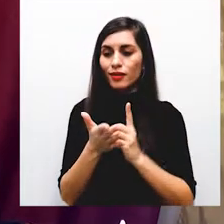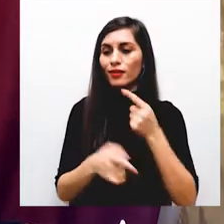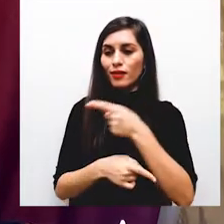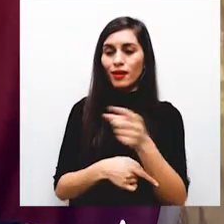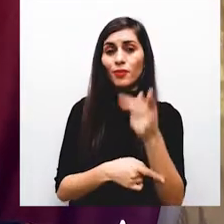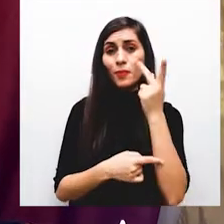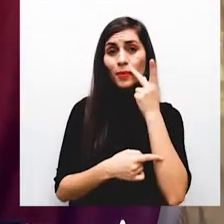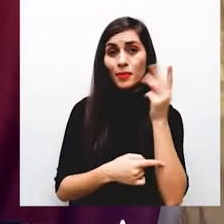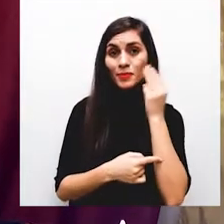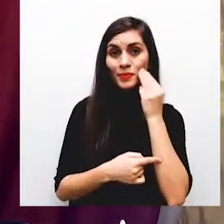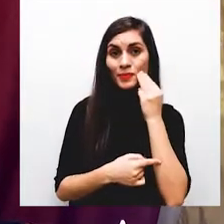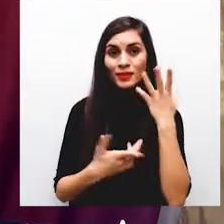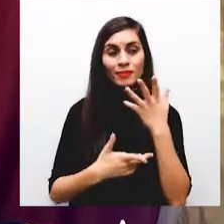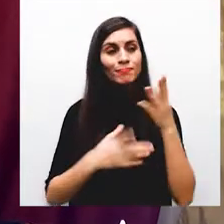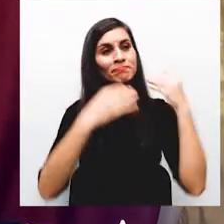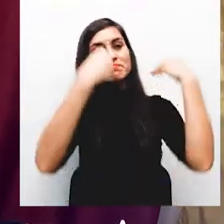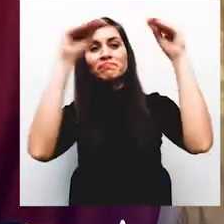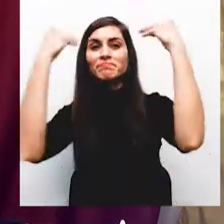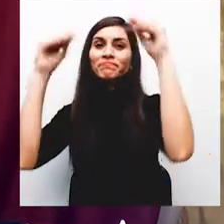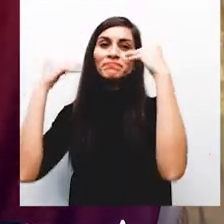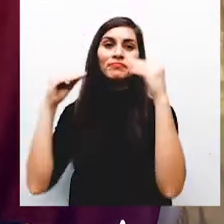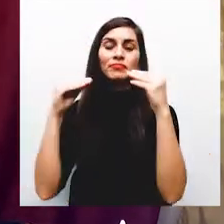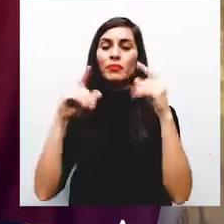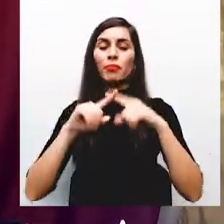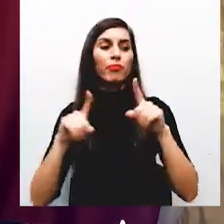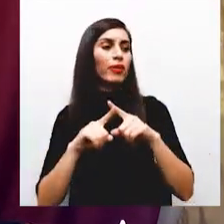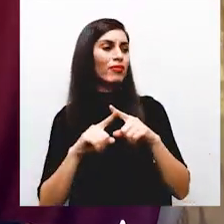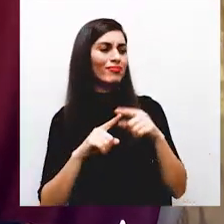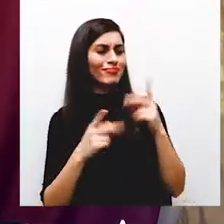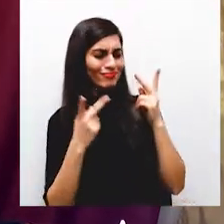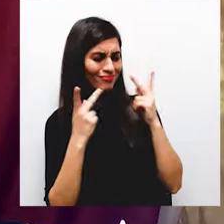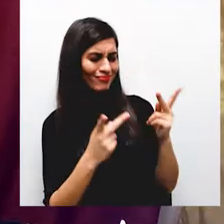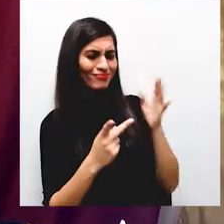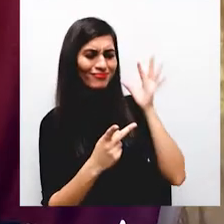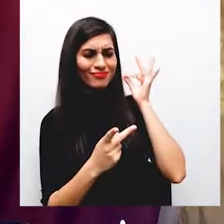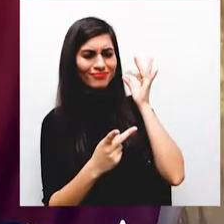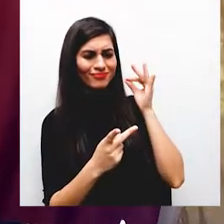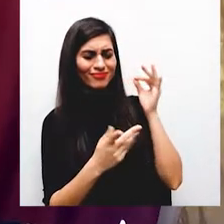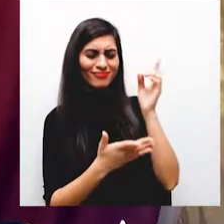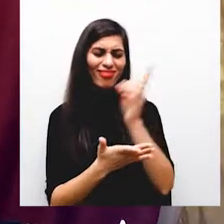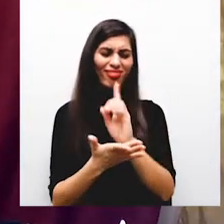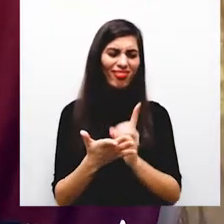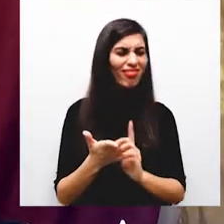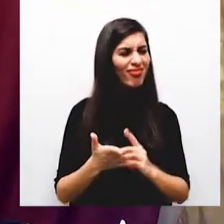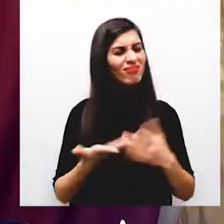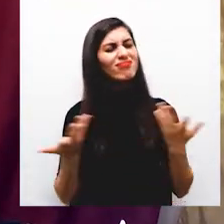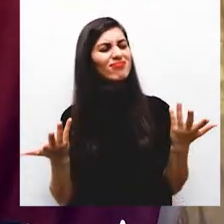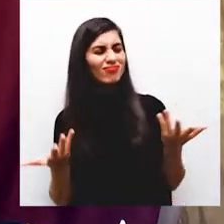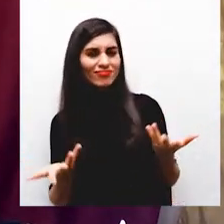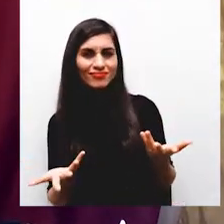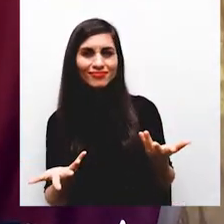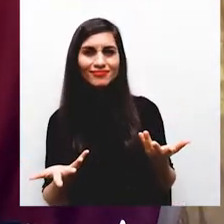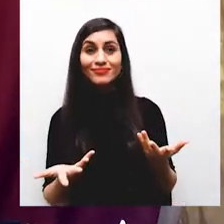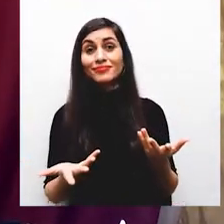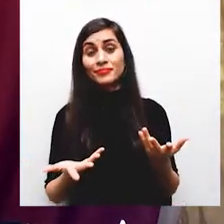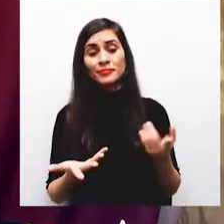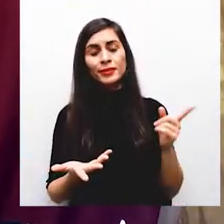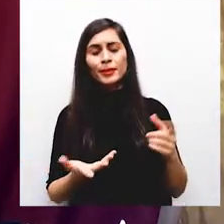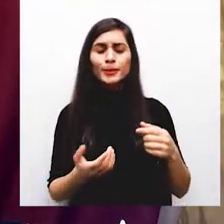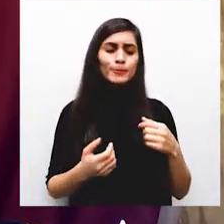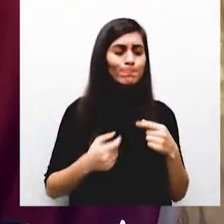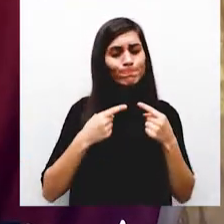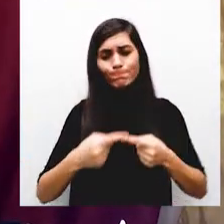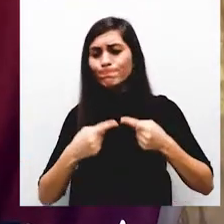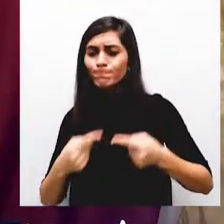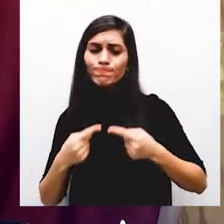Sus padres eran comerciantes, entonces no miraban el uso de que una mujer se dedicara al arte. Pero Yayoi insistió hasta que pudo entrar a